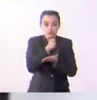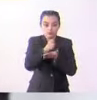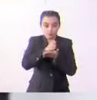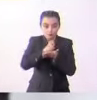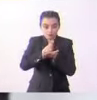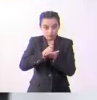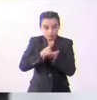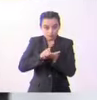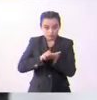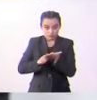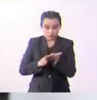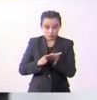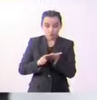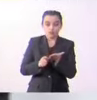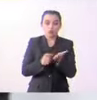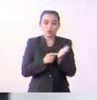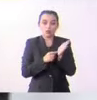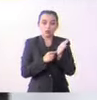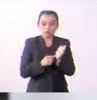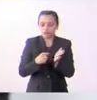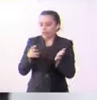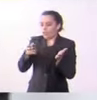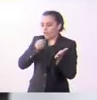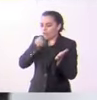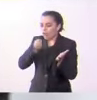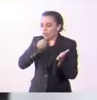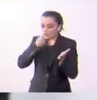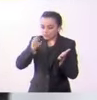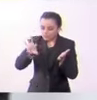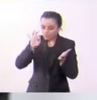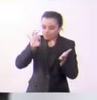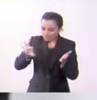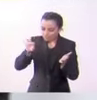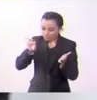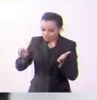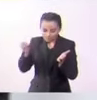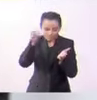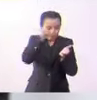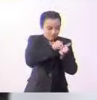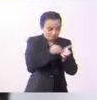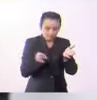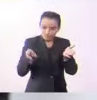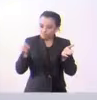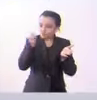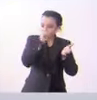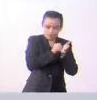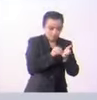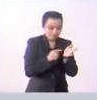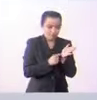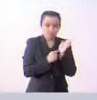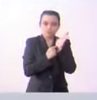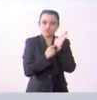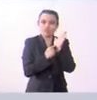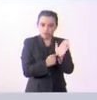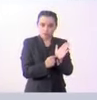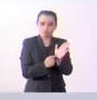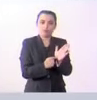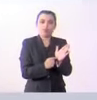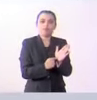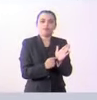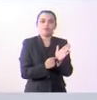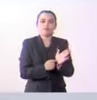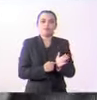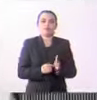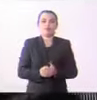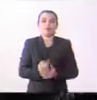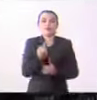vivido y recopilado a través de la investigación, específicamente de la observación y la escucha. Uno de los grandes escritores del